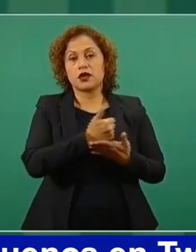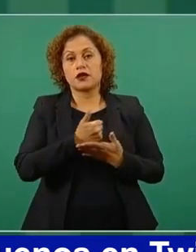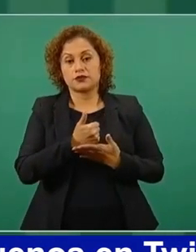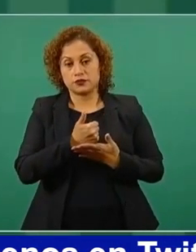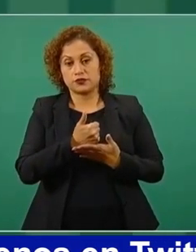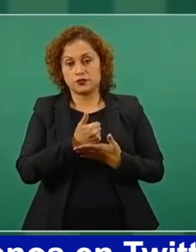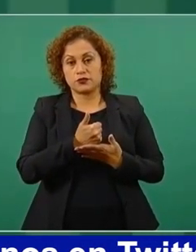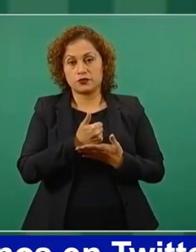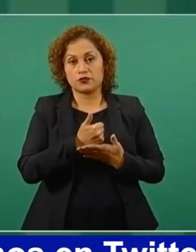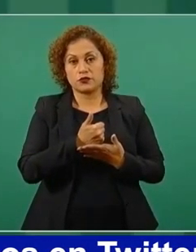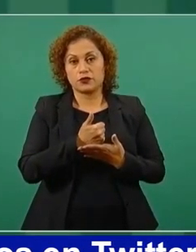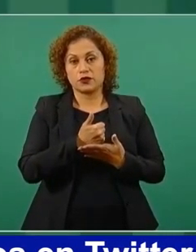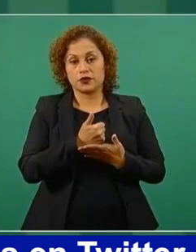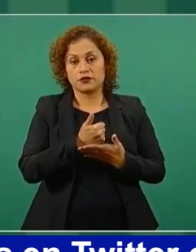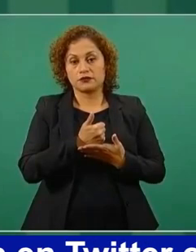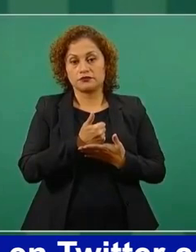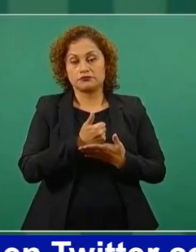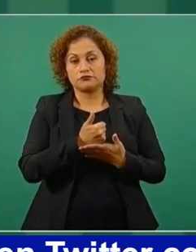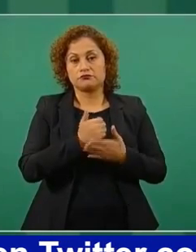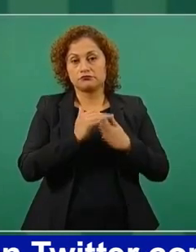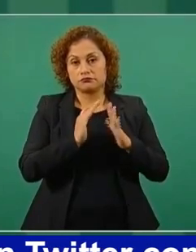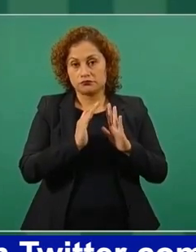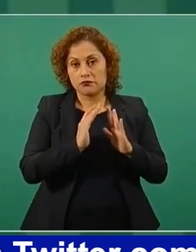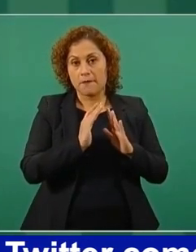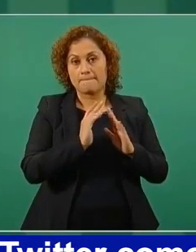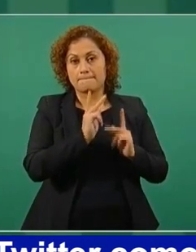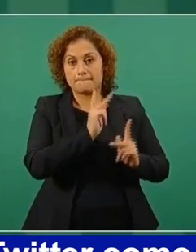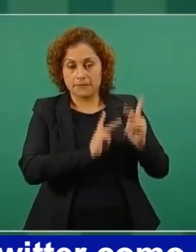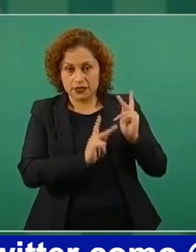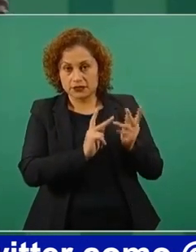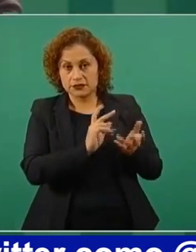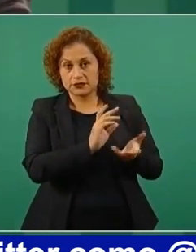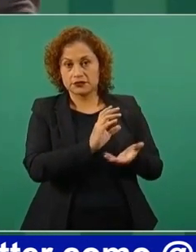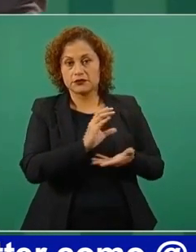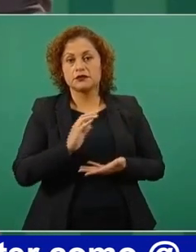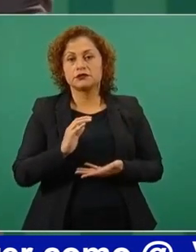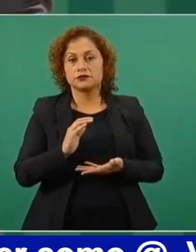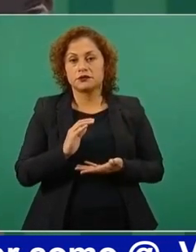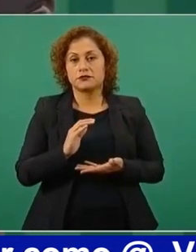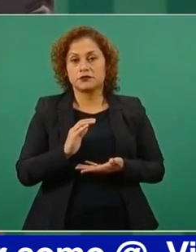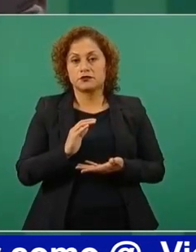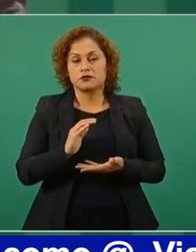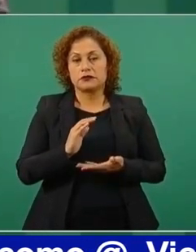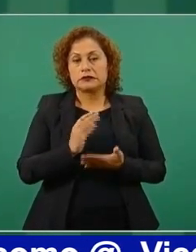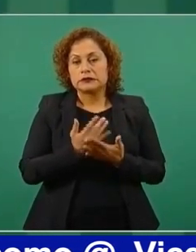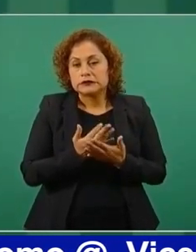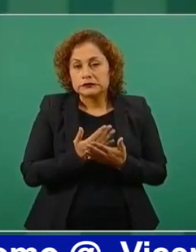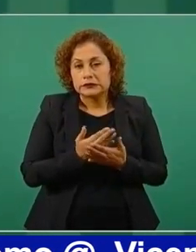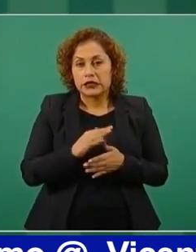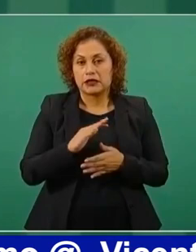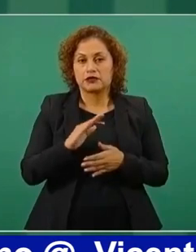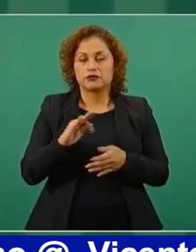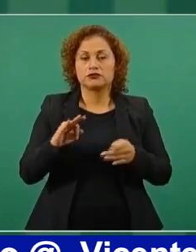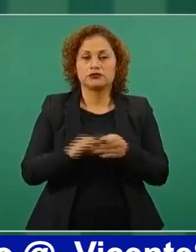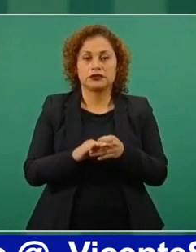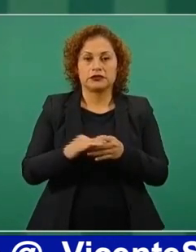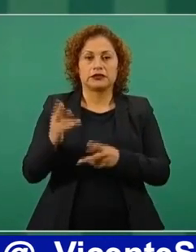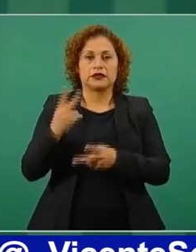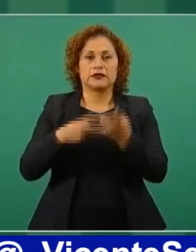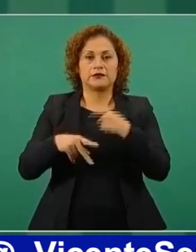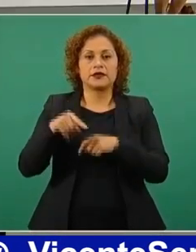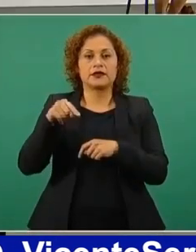calidad de préstamo en tanto empieza a producir la